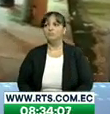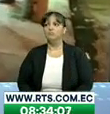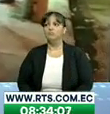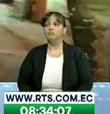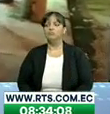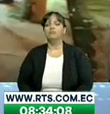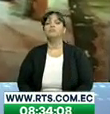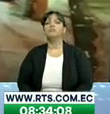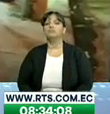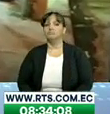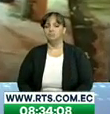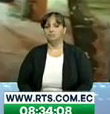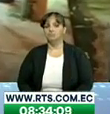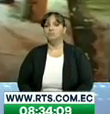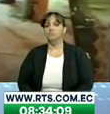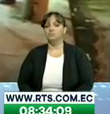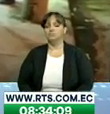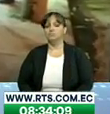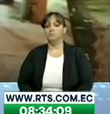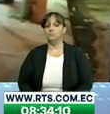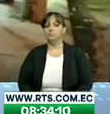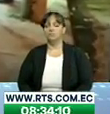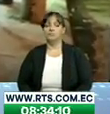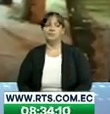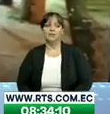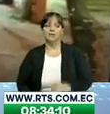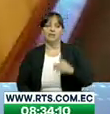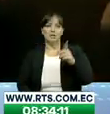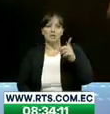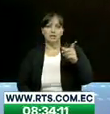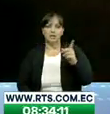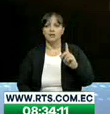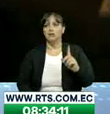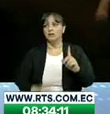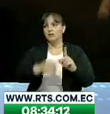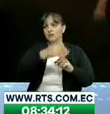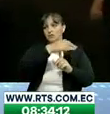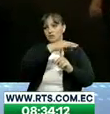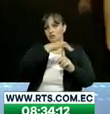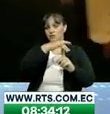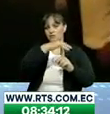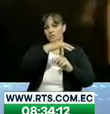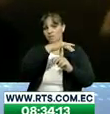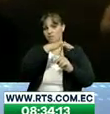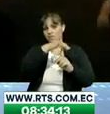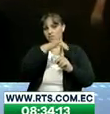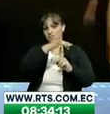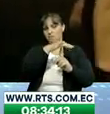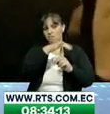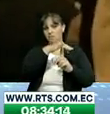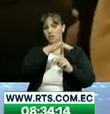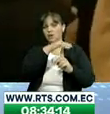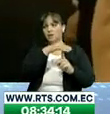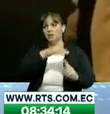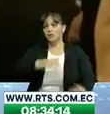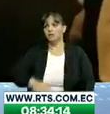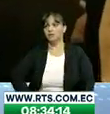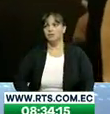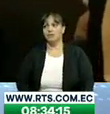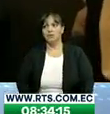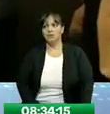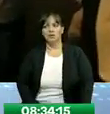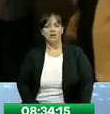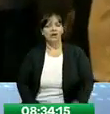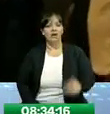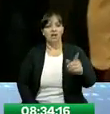en argentina hay un parque exclusivo donde todo el mundo puede entrar con su coche a estar el amor estamos rodando en este